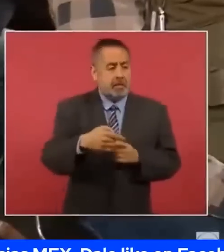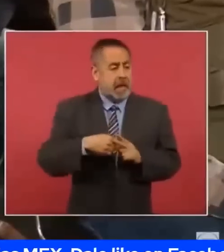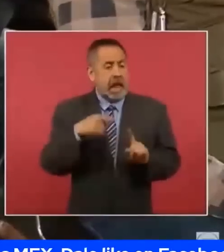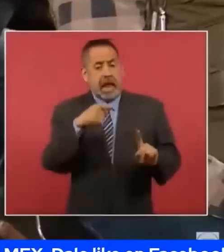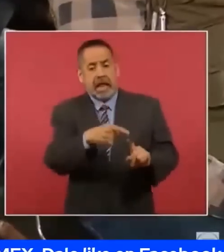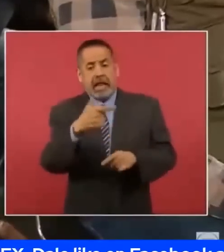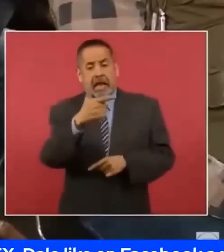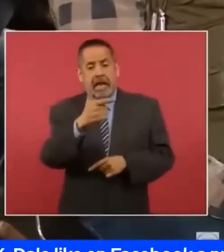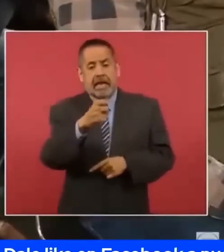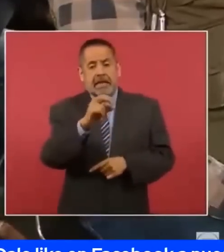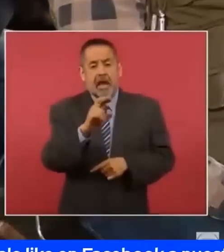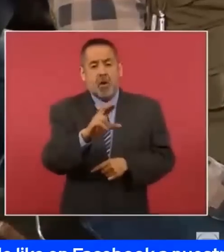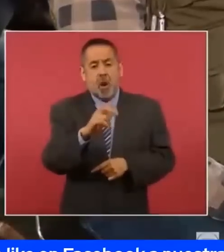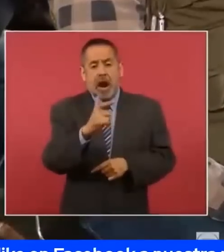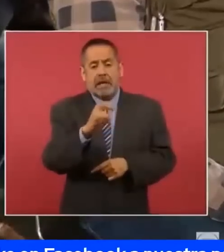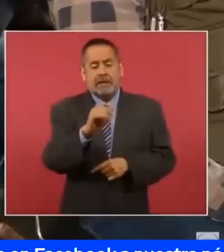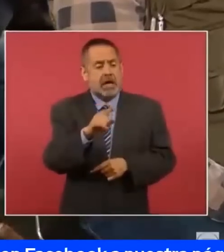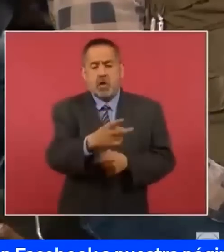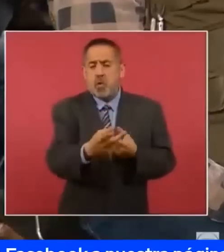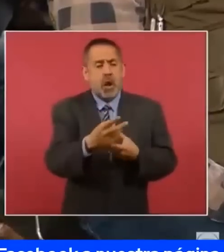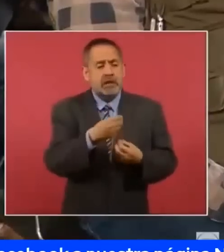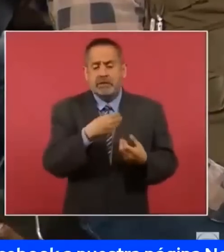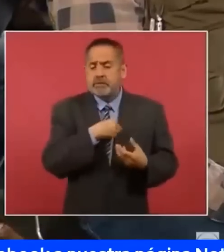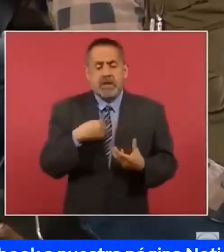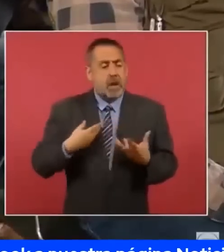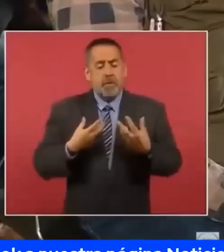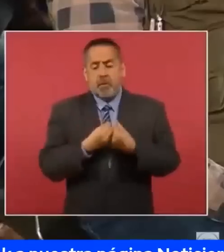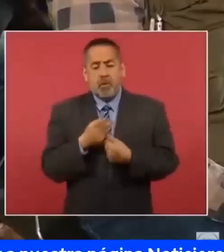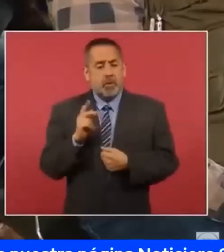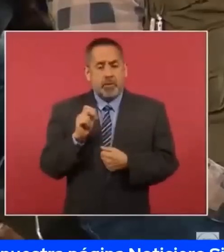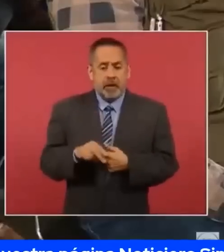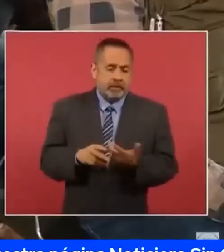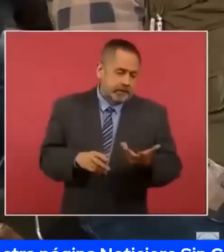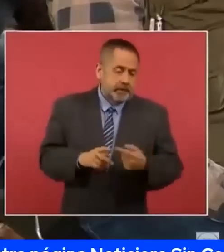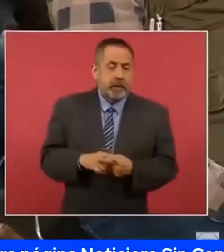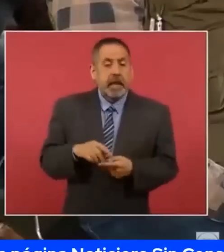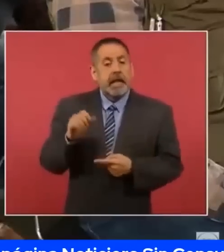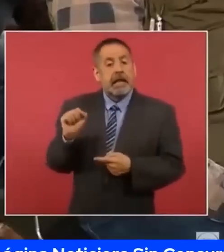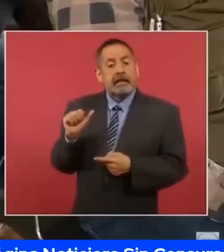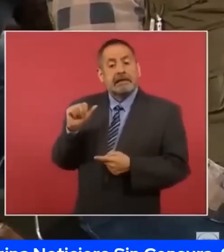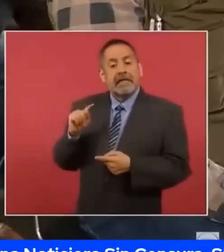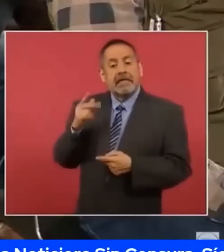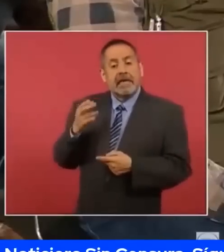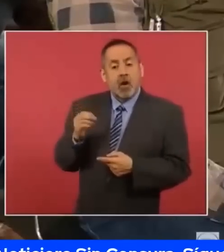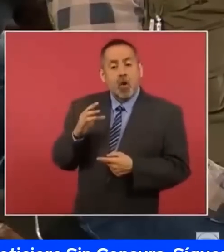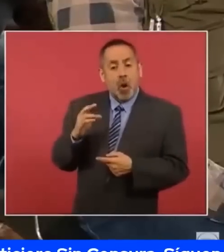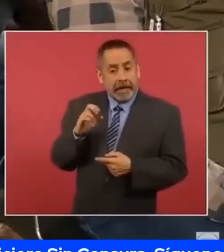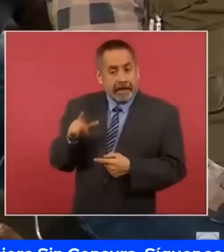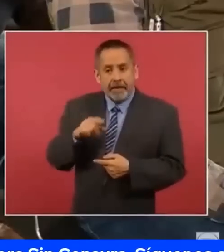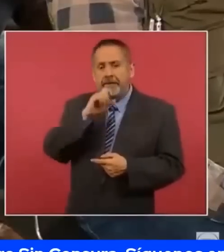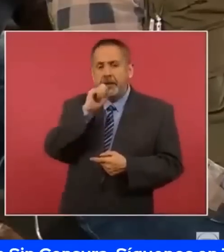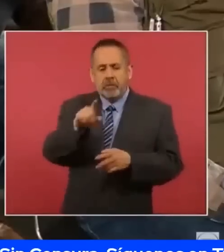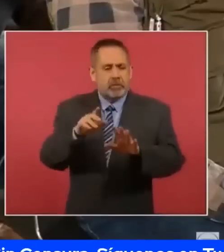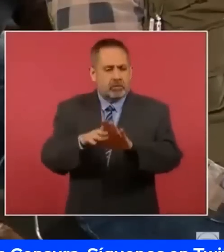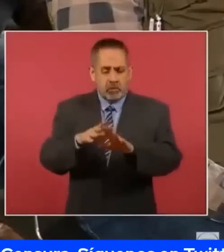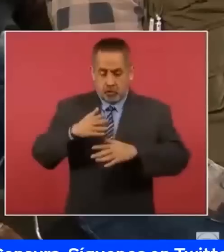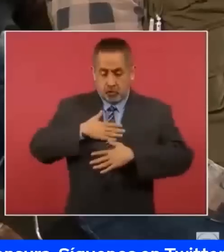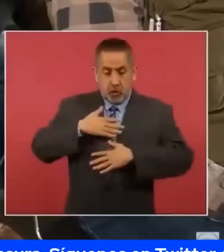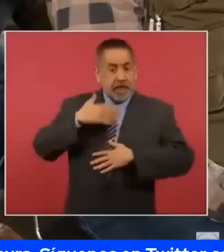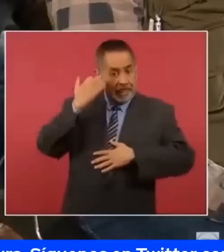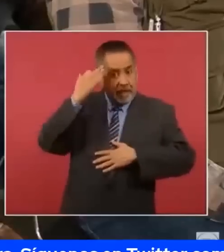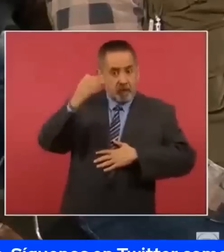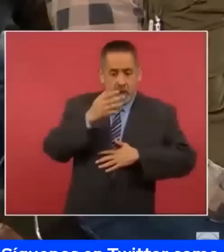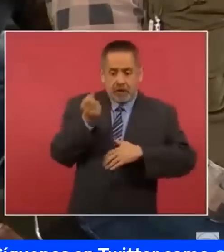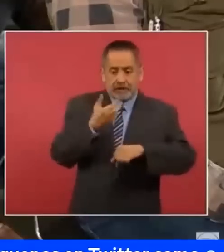García Luna, que no fue militante de ellos, y también Santiago Krill dijo que como secretario de Gobernación